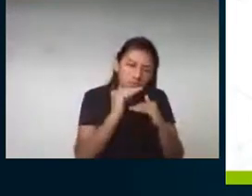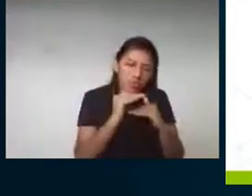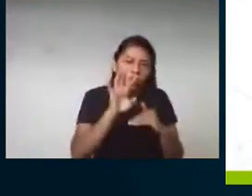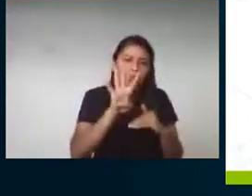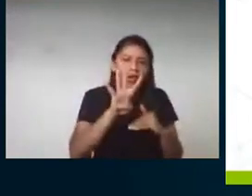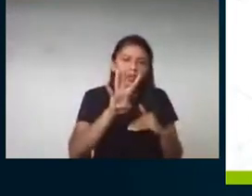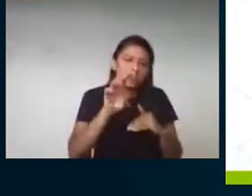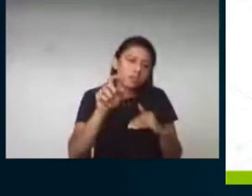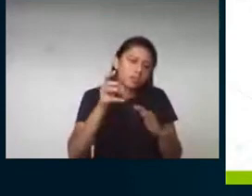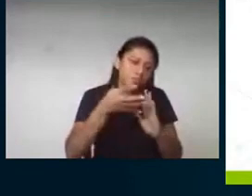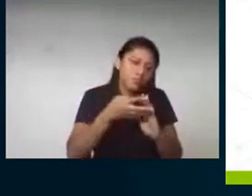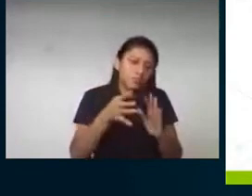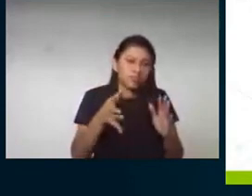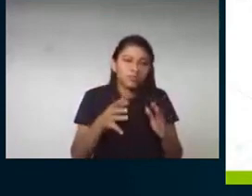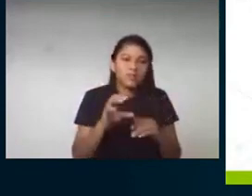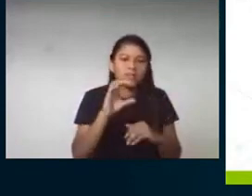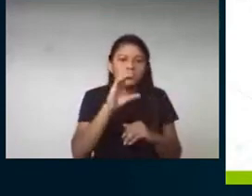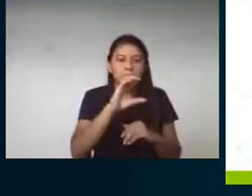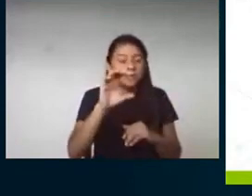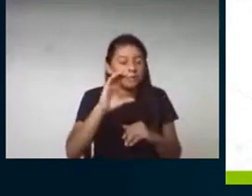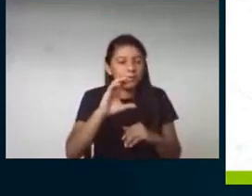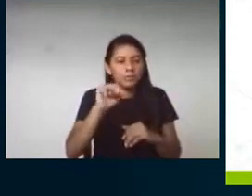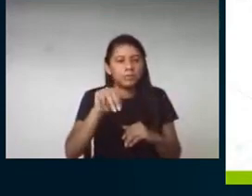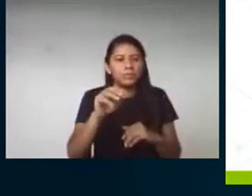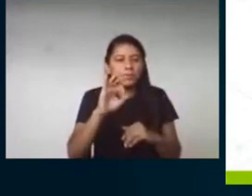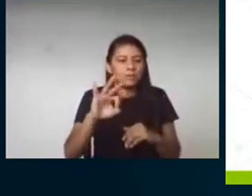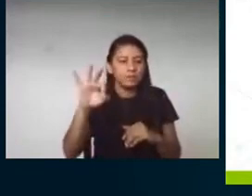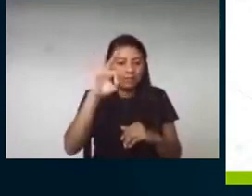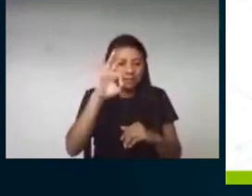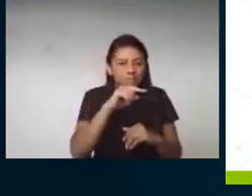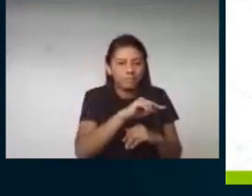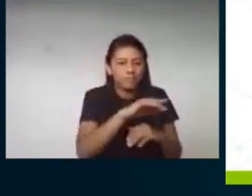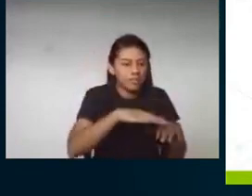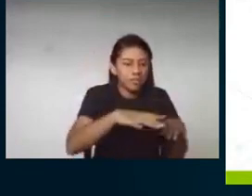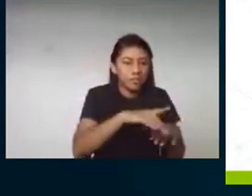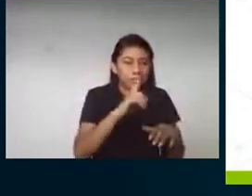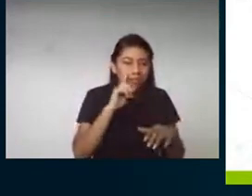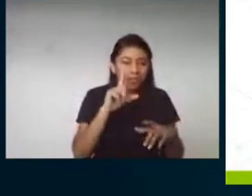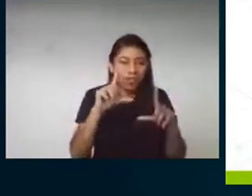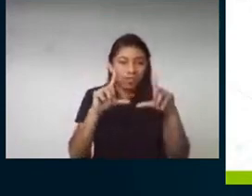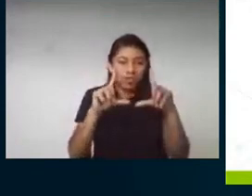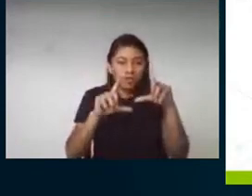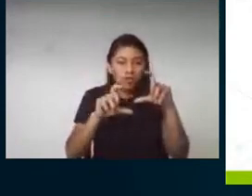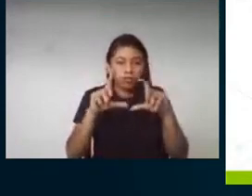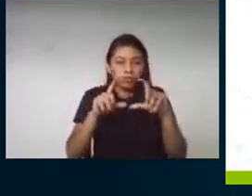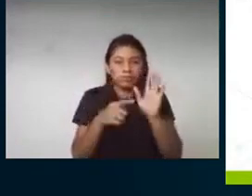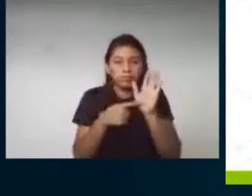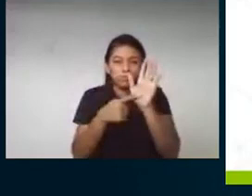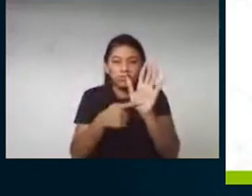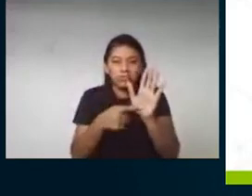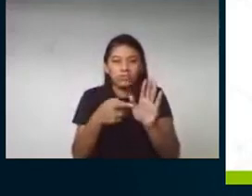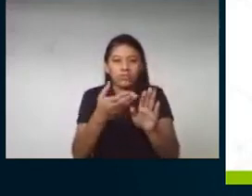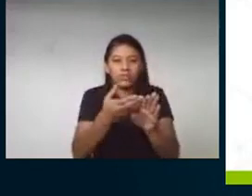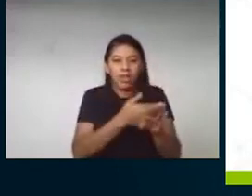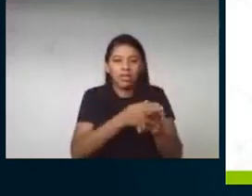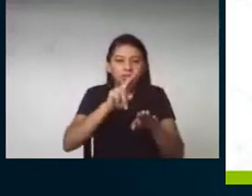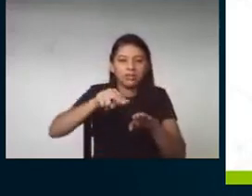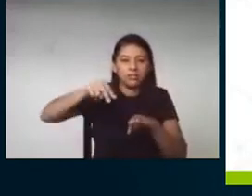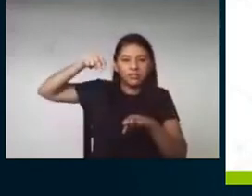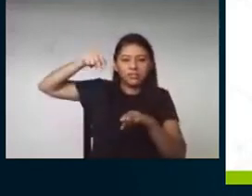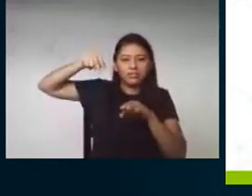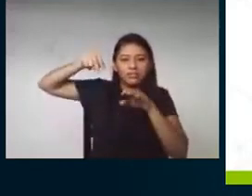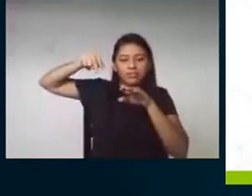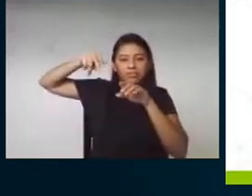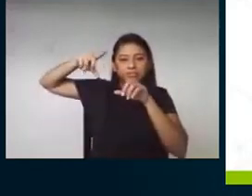Esta es la planta, esta es una foto panorámica recortada, toda la planta continúa hacia este costado, pero